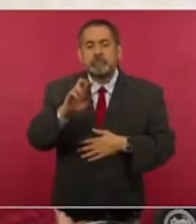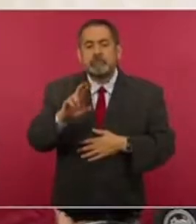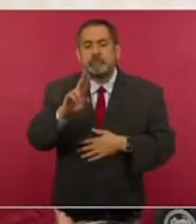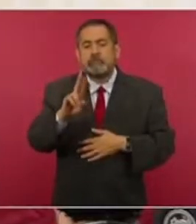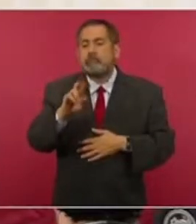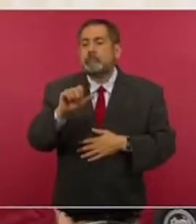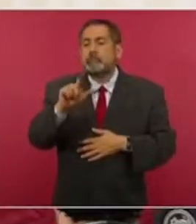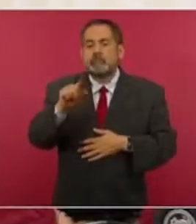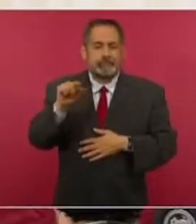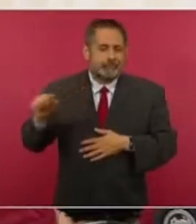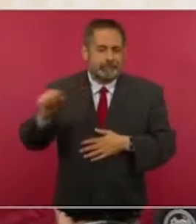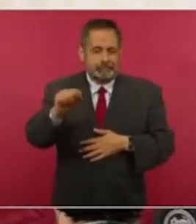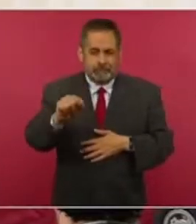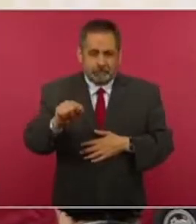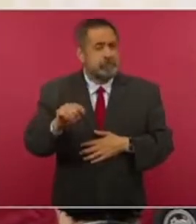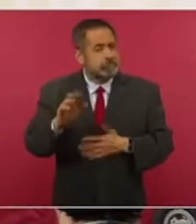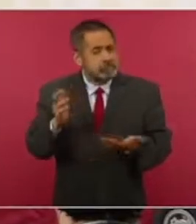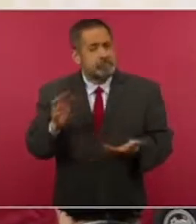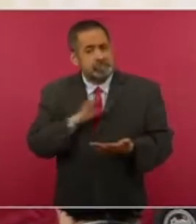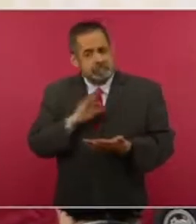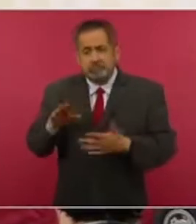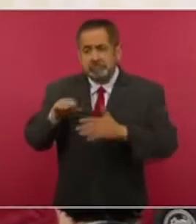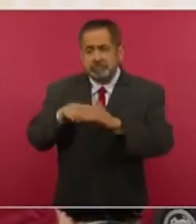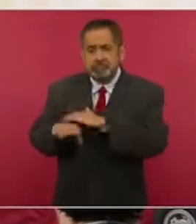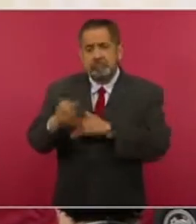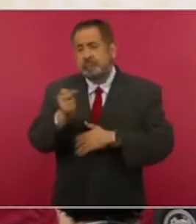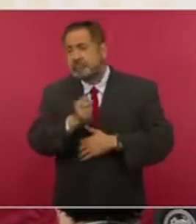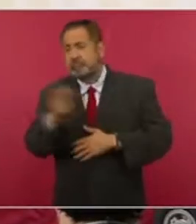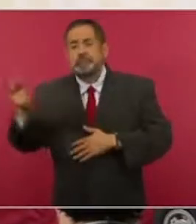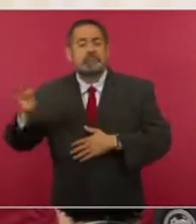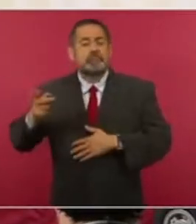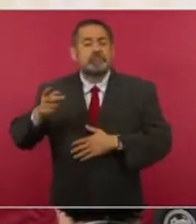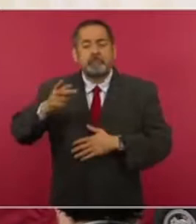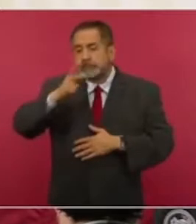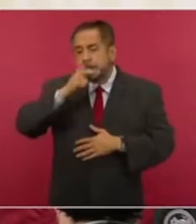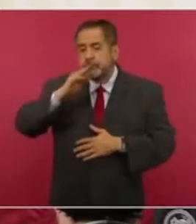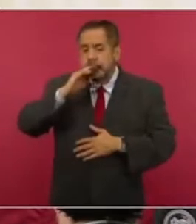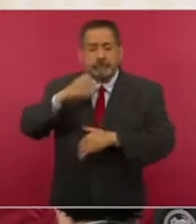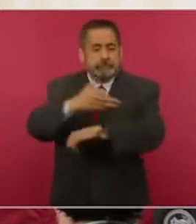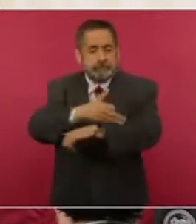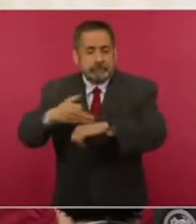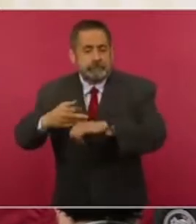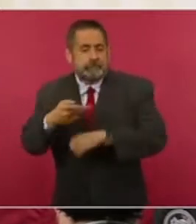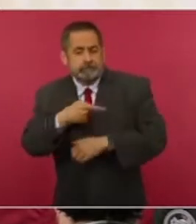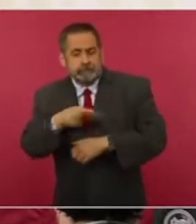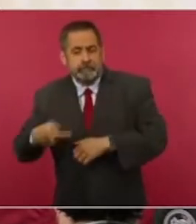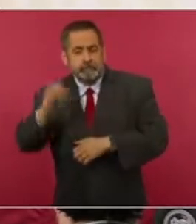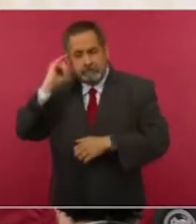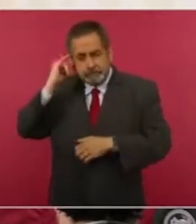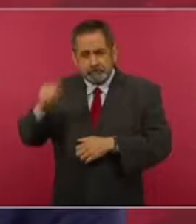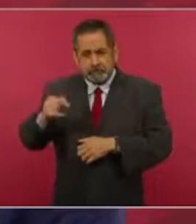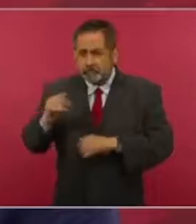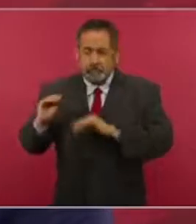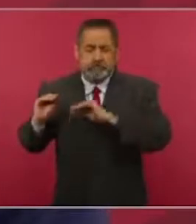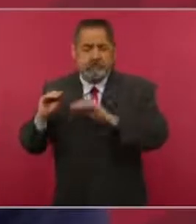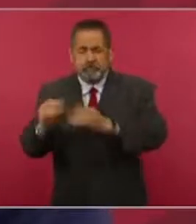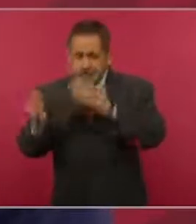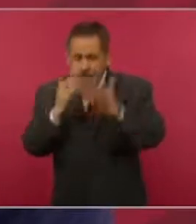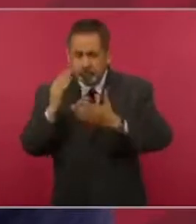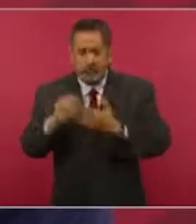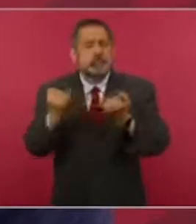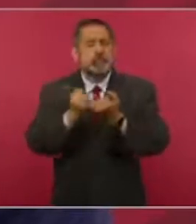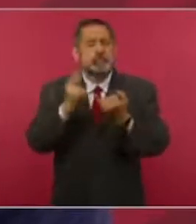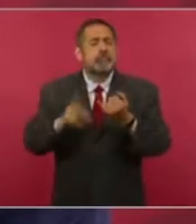opciones para hijos de familias de campesinos pobres. Es como Chapingo.